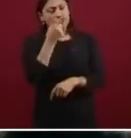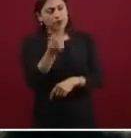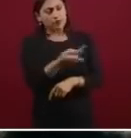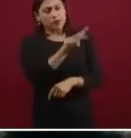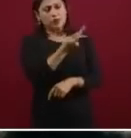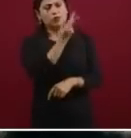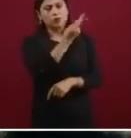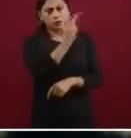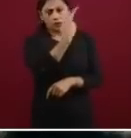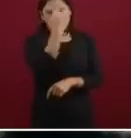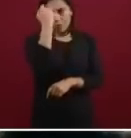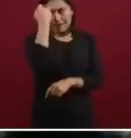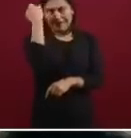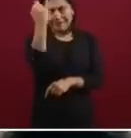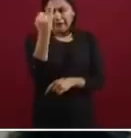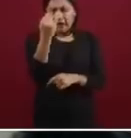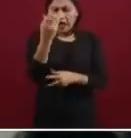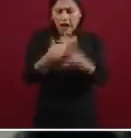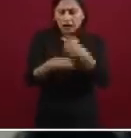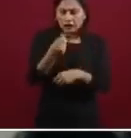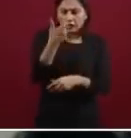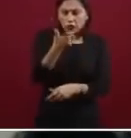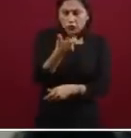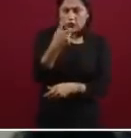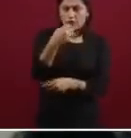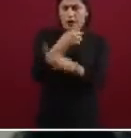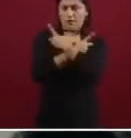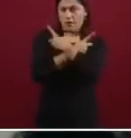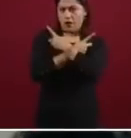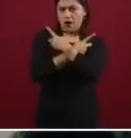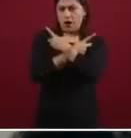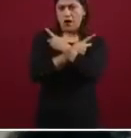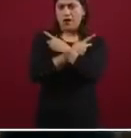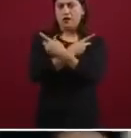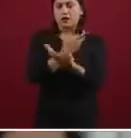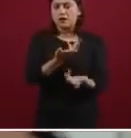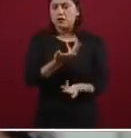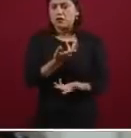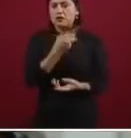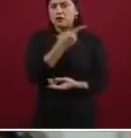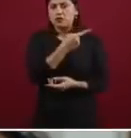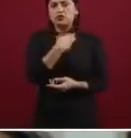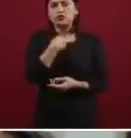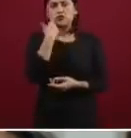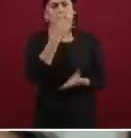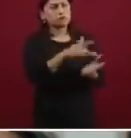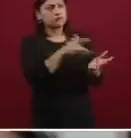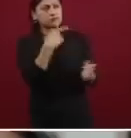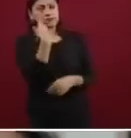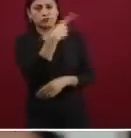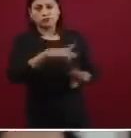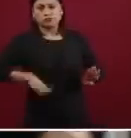moral de un punto de vista de un presente ya mexicano y siendo más específico